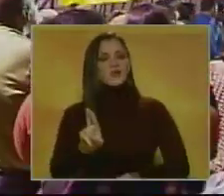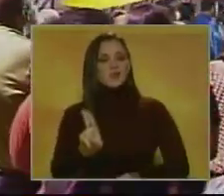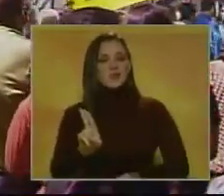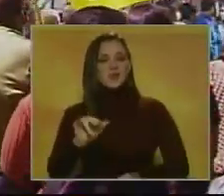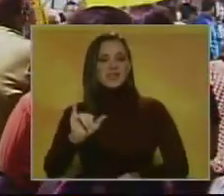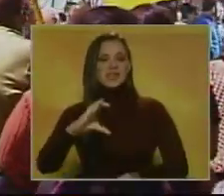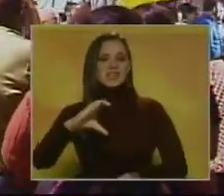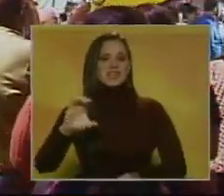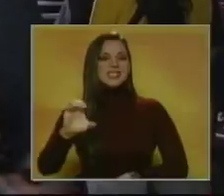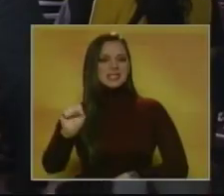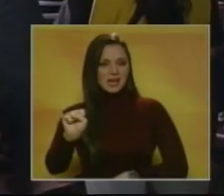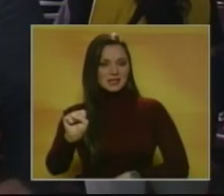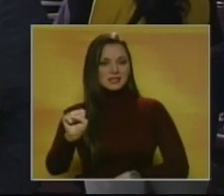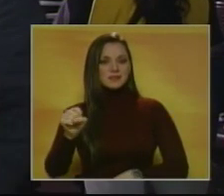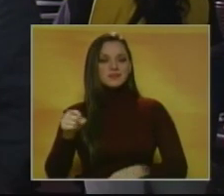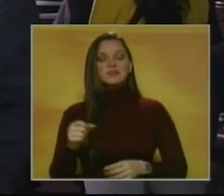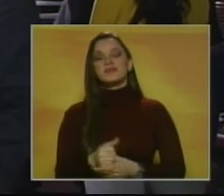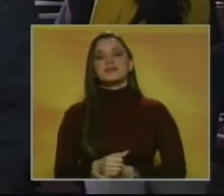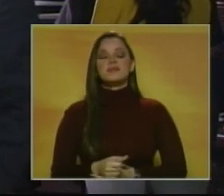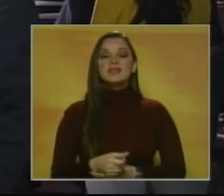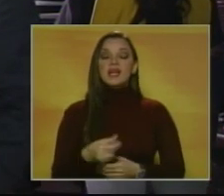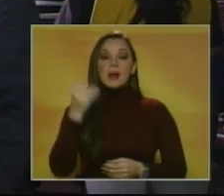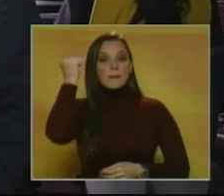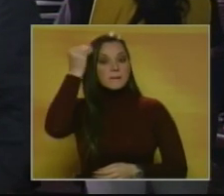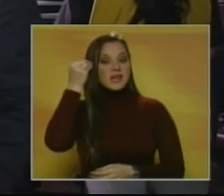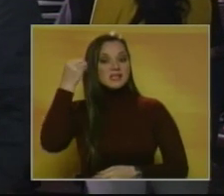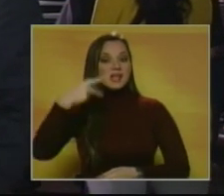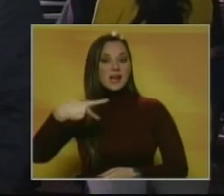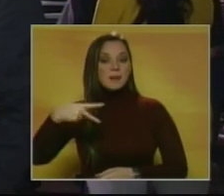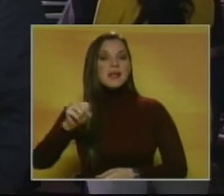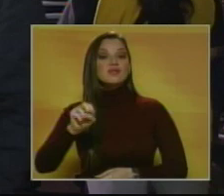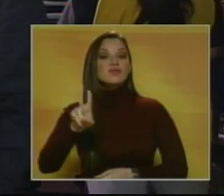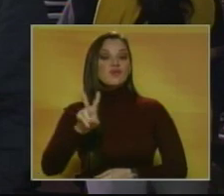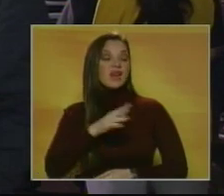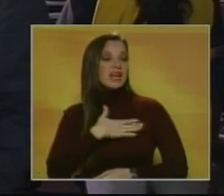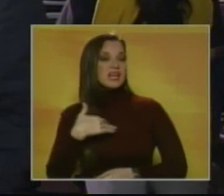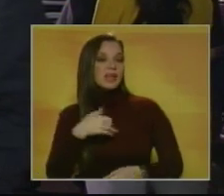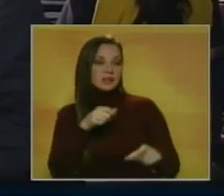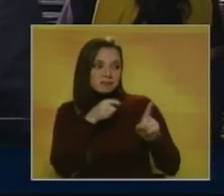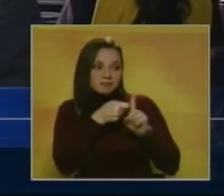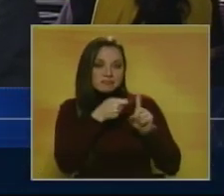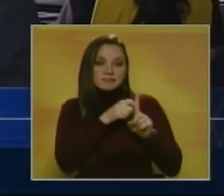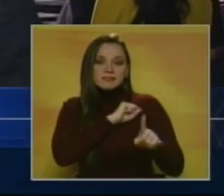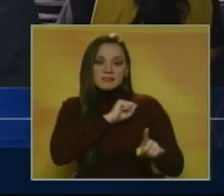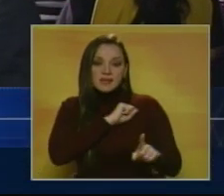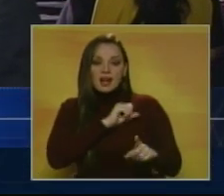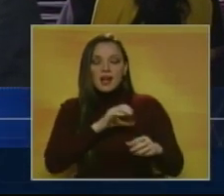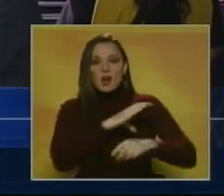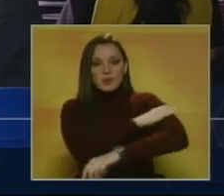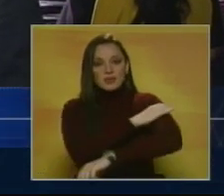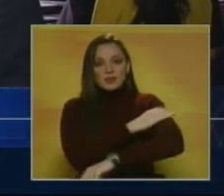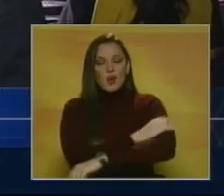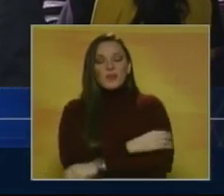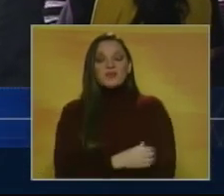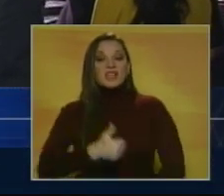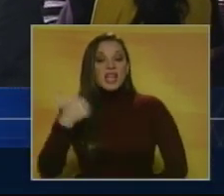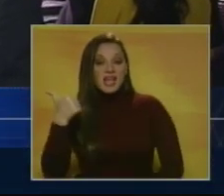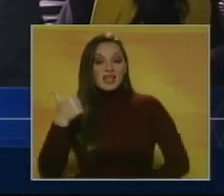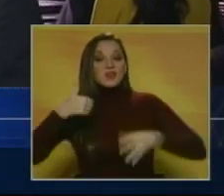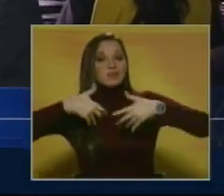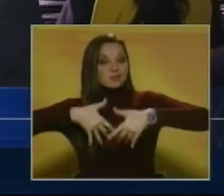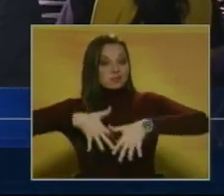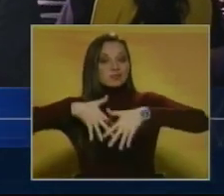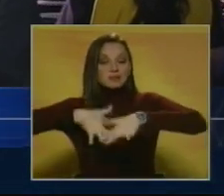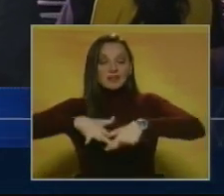de intimidar a la unidad. La esposa de Leopoldo López, Lilian Tintori, también aseguró que continuará recorriendo el país bajo la consigna Todos por